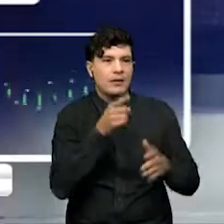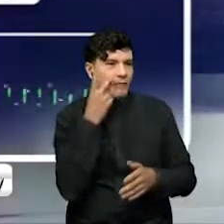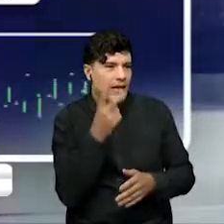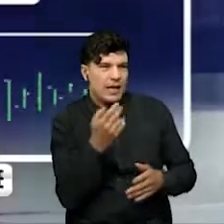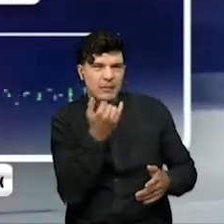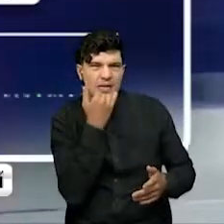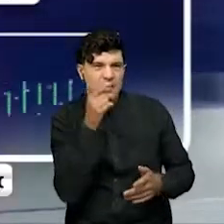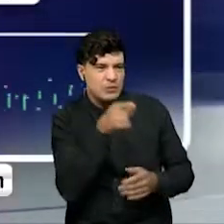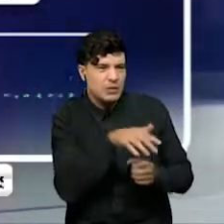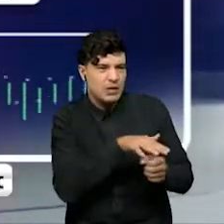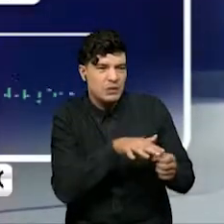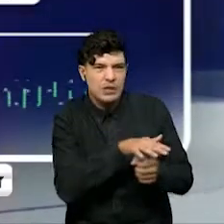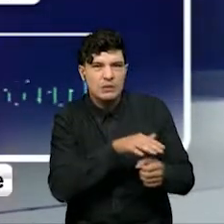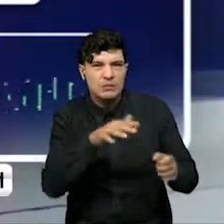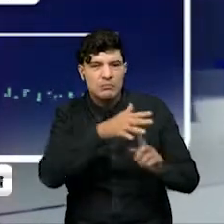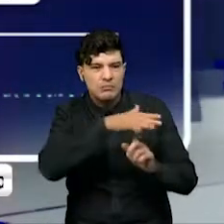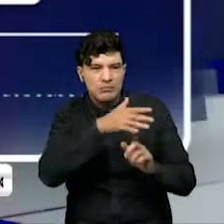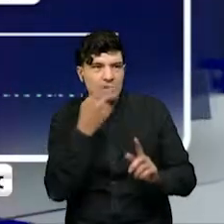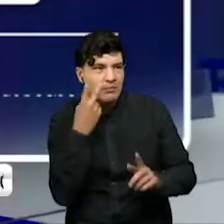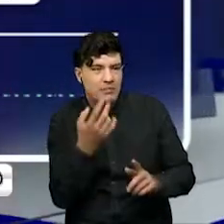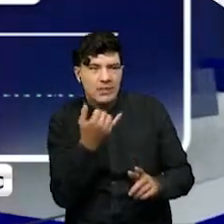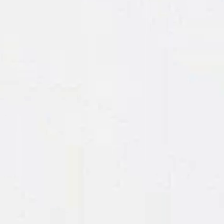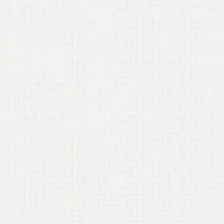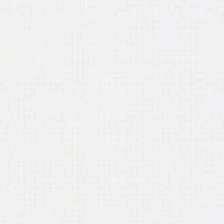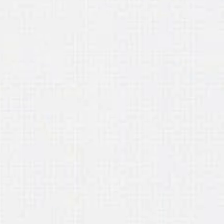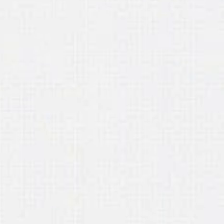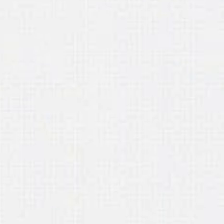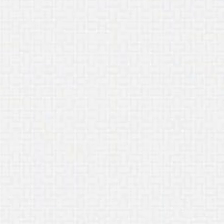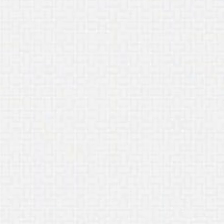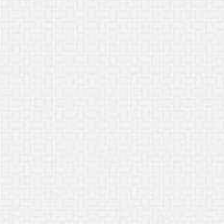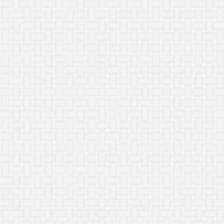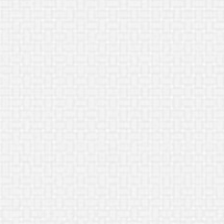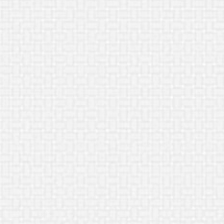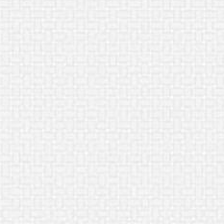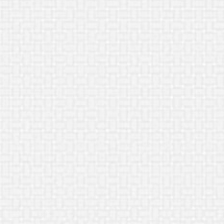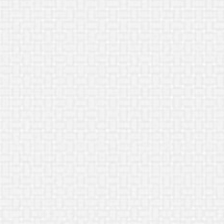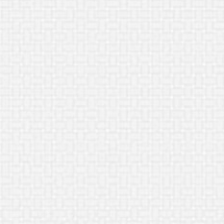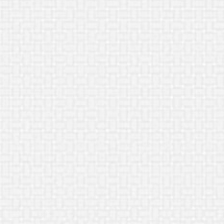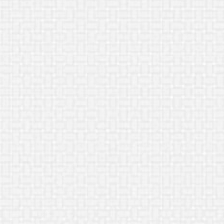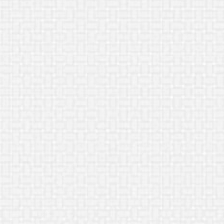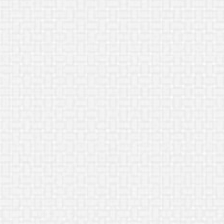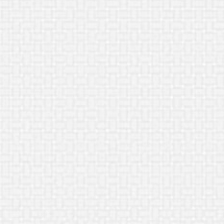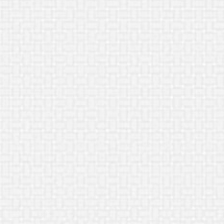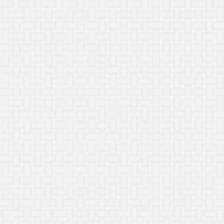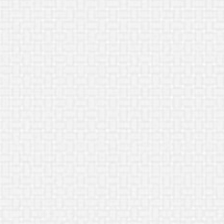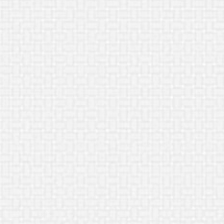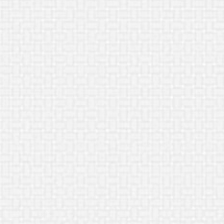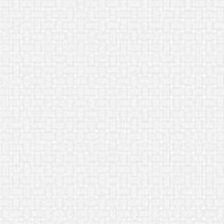presentó en la aeronave. Gracias a Dios, estamos bien. Canaltro.com